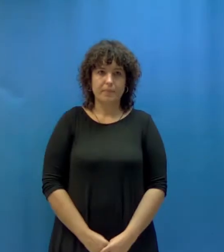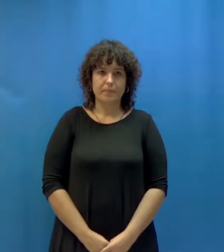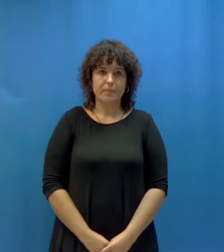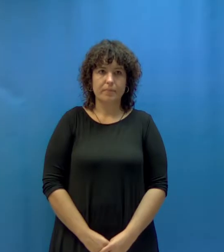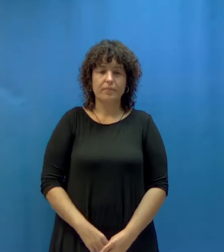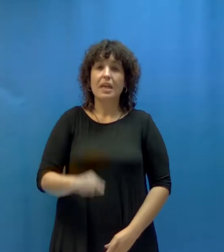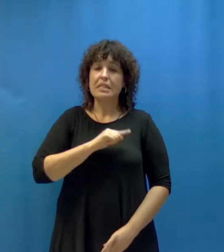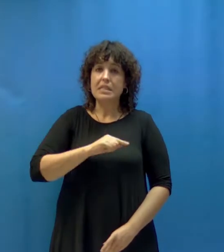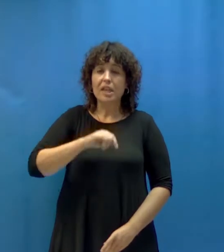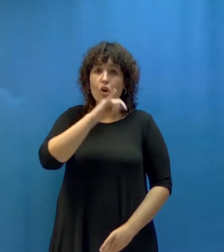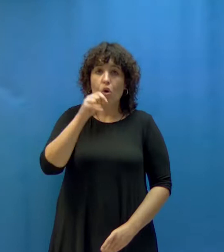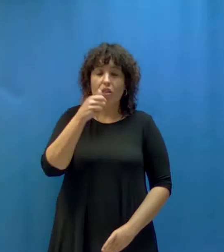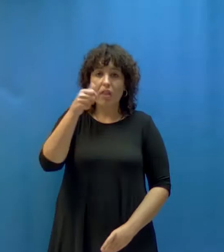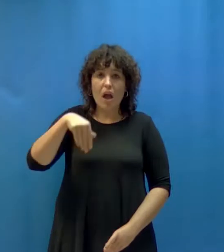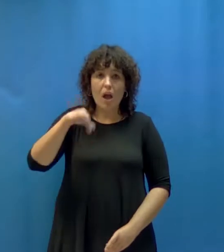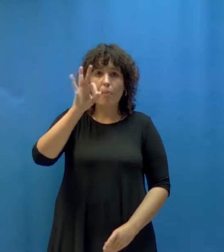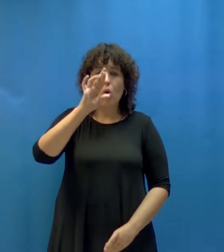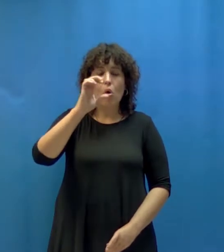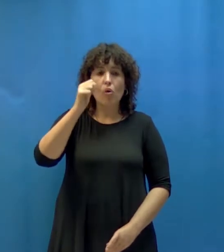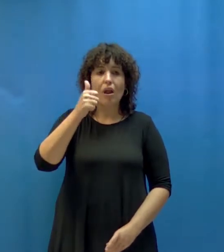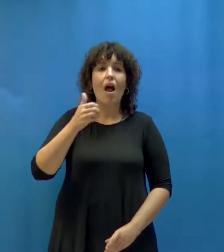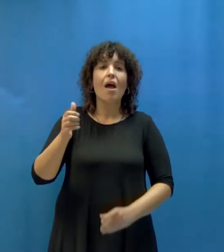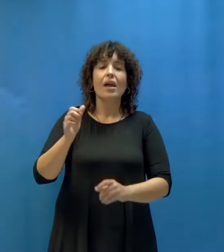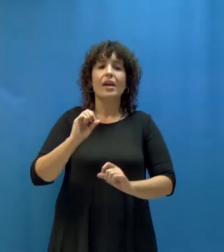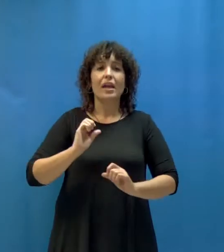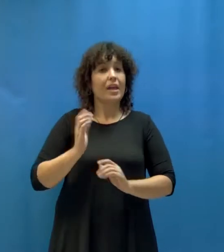Señor Zamora, para defender la iniciativa.